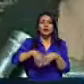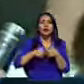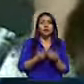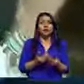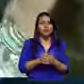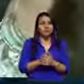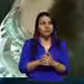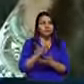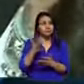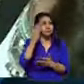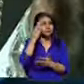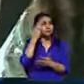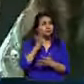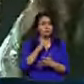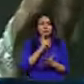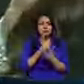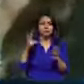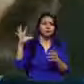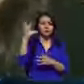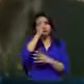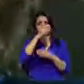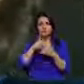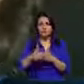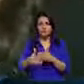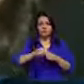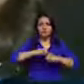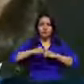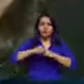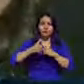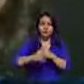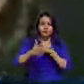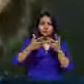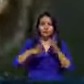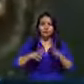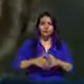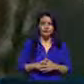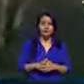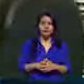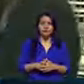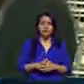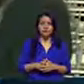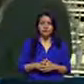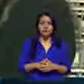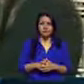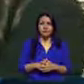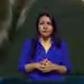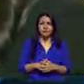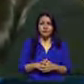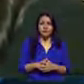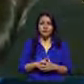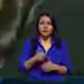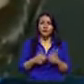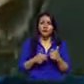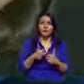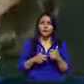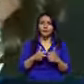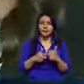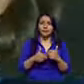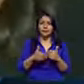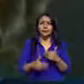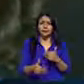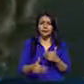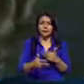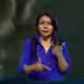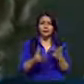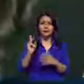es cierto, se ha dicho que ha sido exitoso esta jornada electoral, ¿cuáles han sido tal vez los inconvenientes que se han registrado y los que de haber